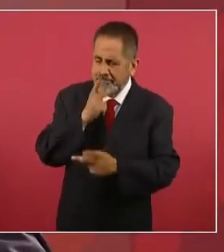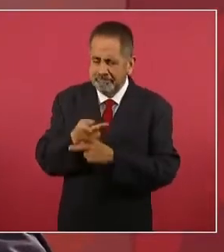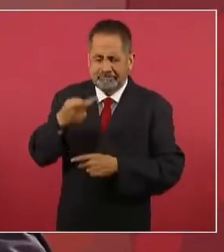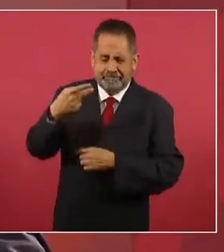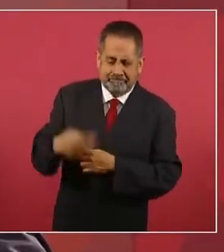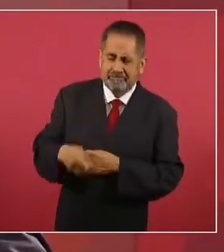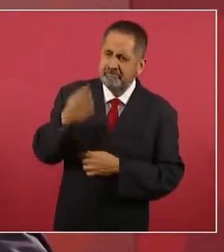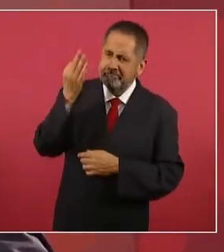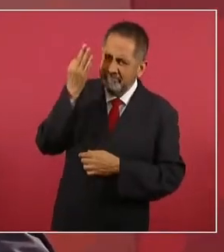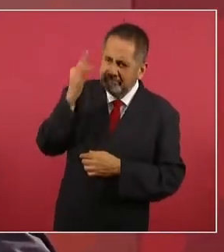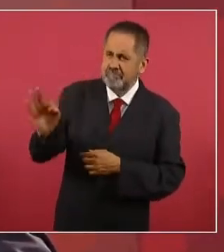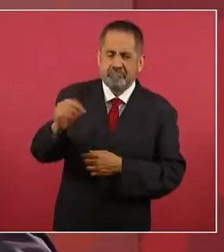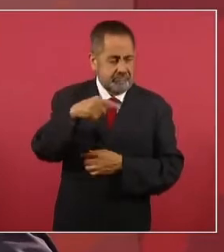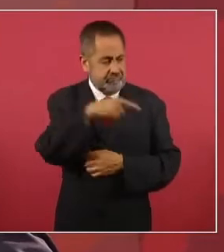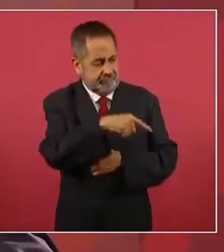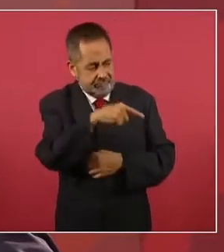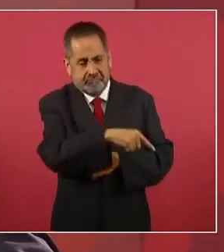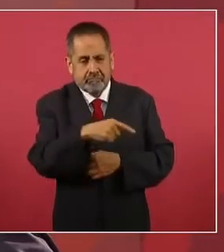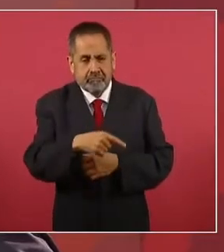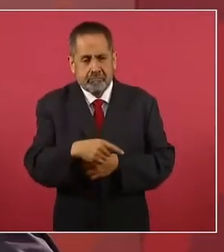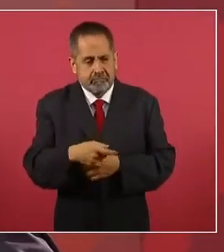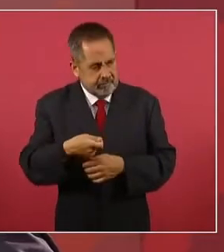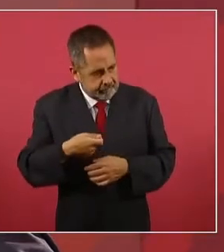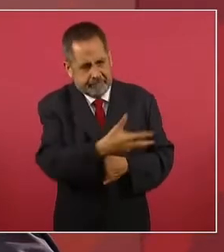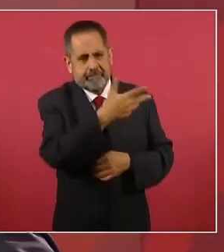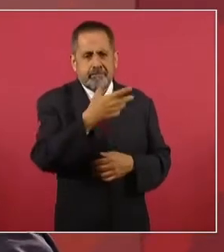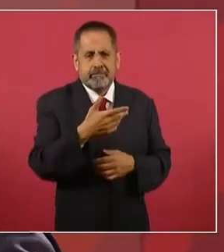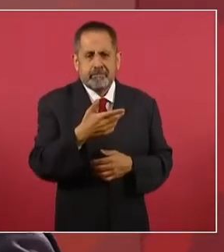pero eso es.